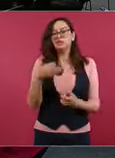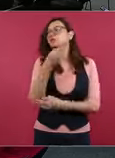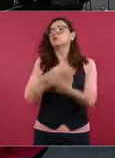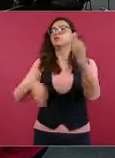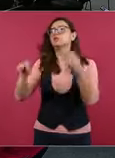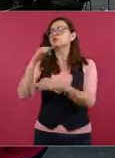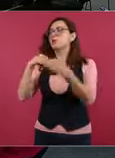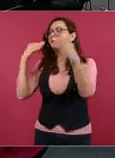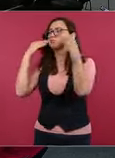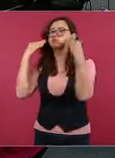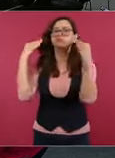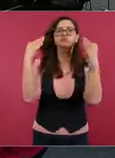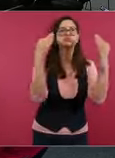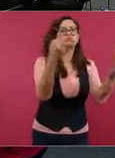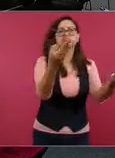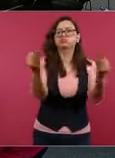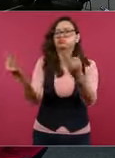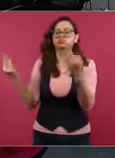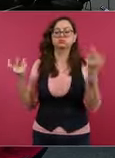de que no han habido paros.